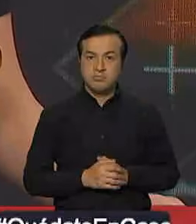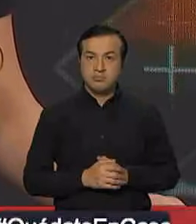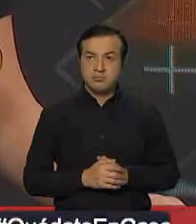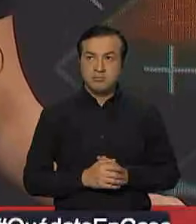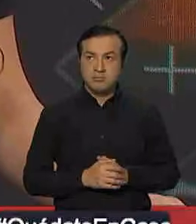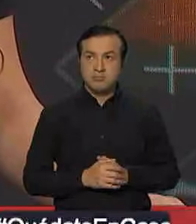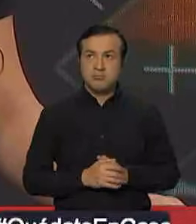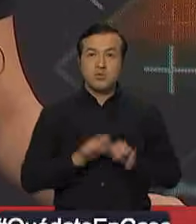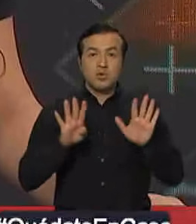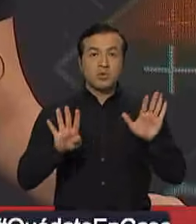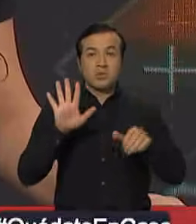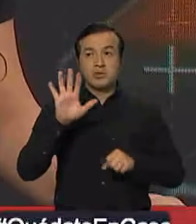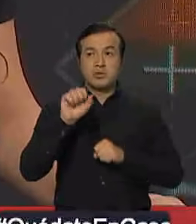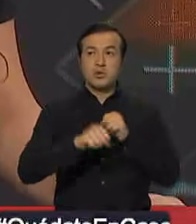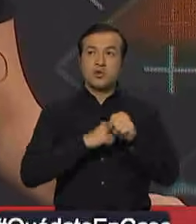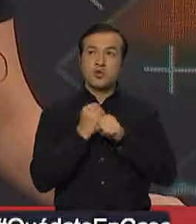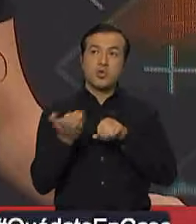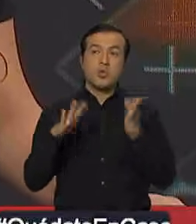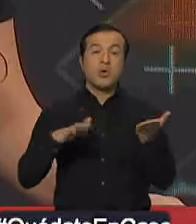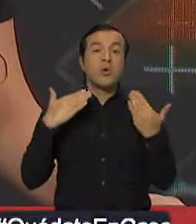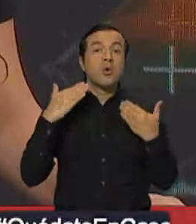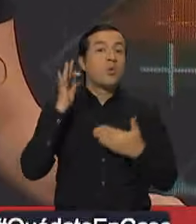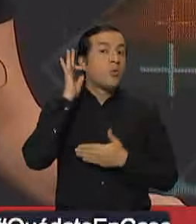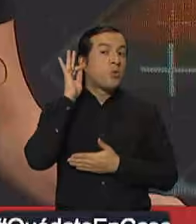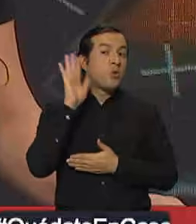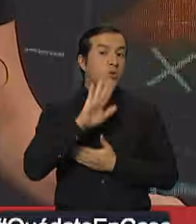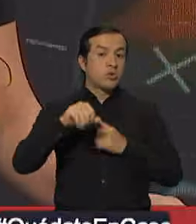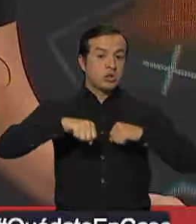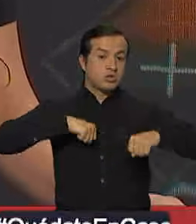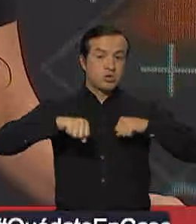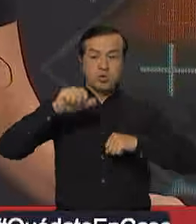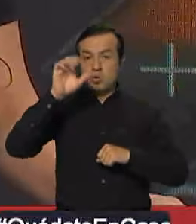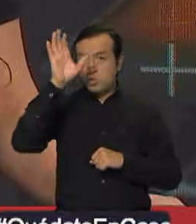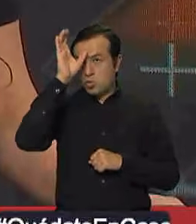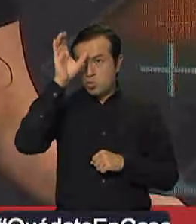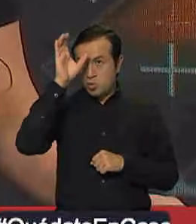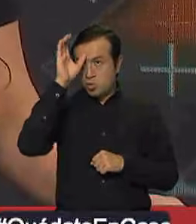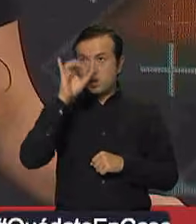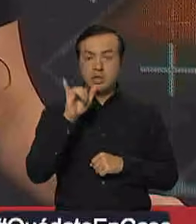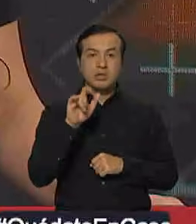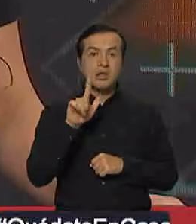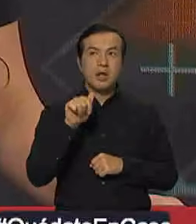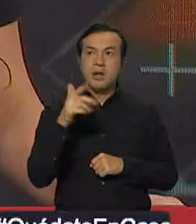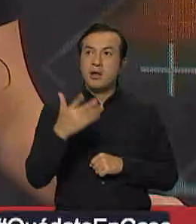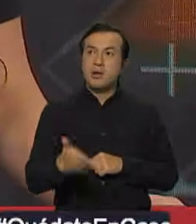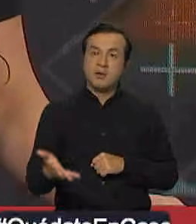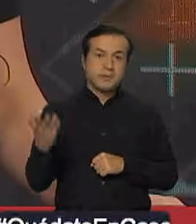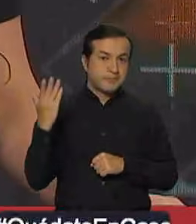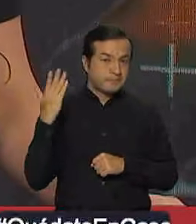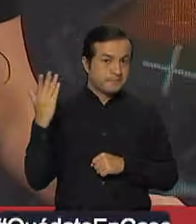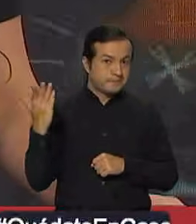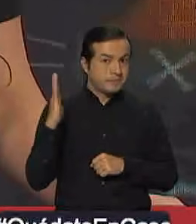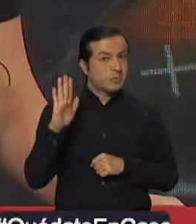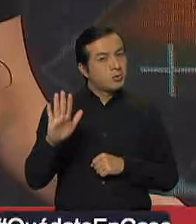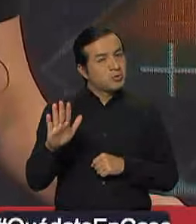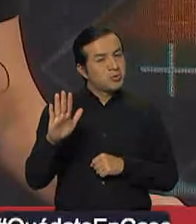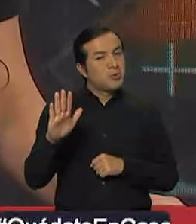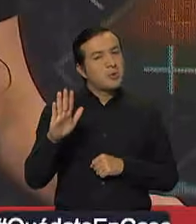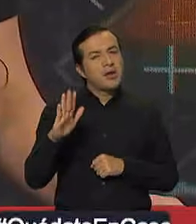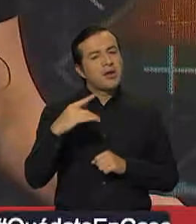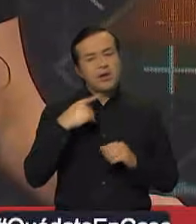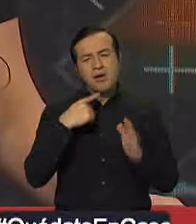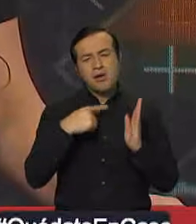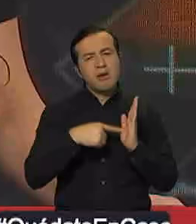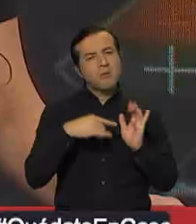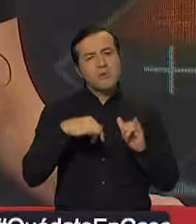Y a los 95 años falleció en Guayaquil la artista y gestora cultural Yela Lofredo de Klein. Su legado quedará plasmado